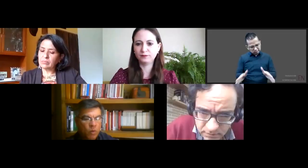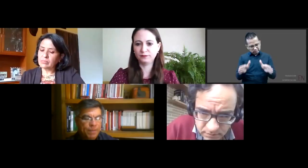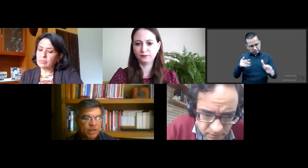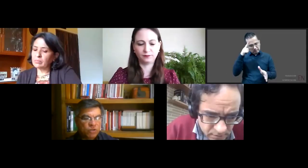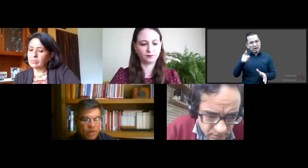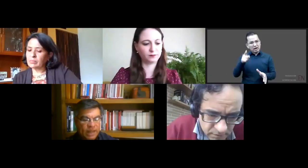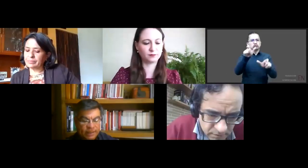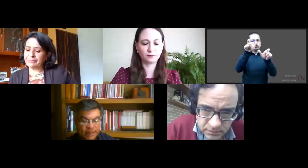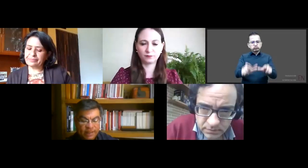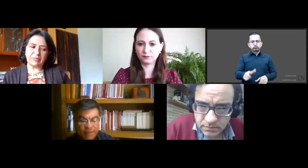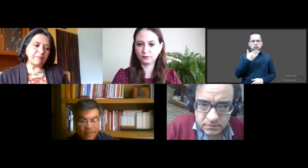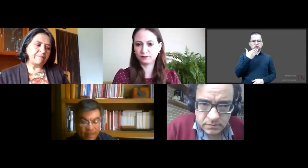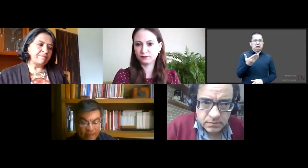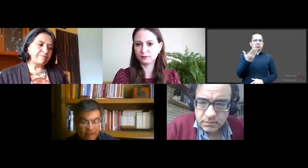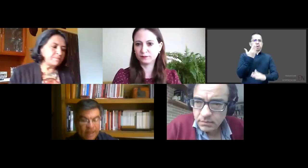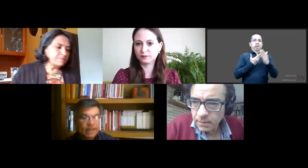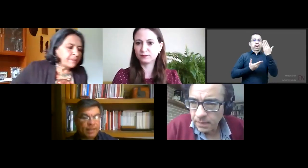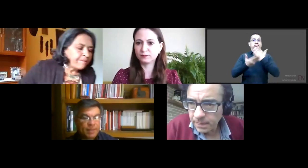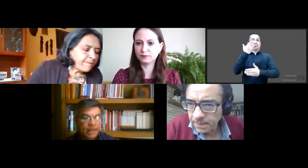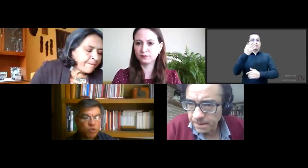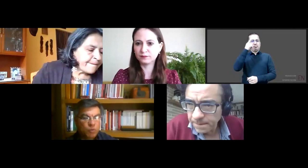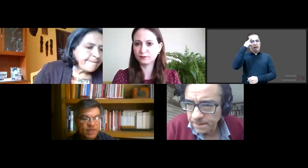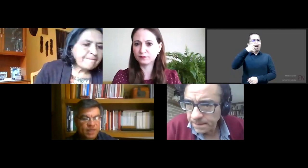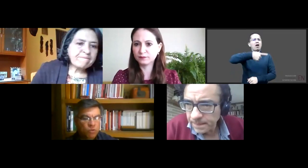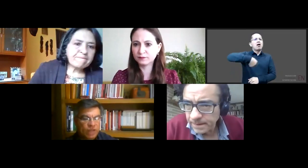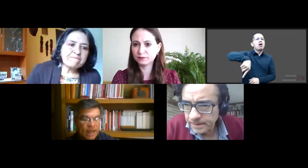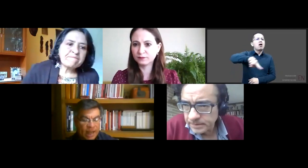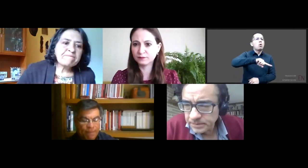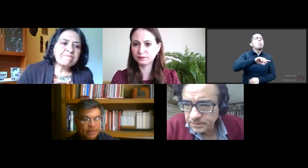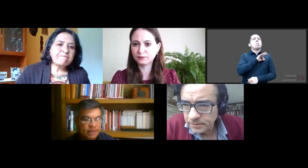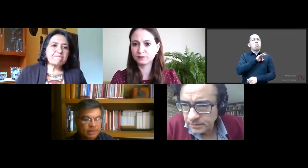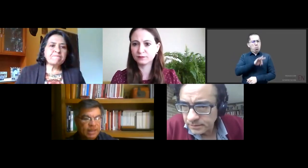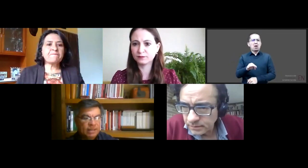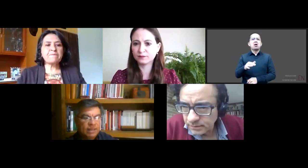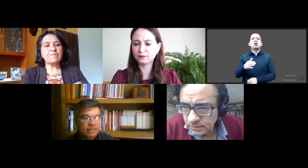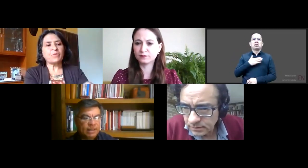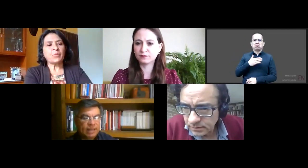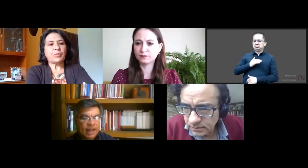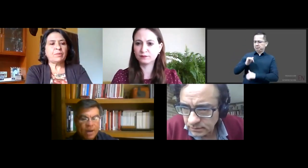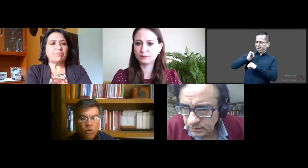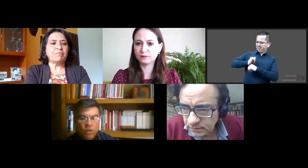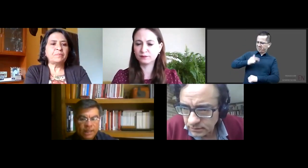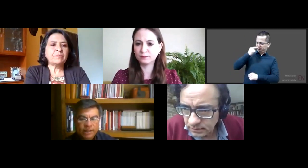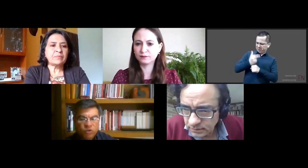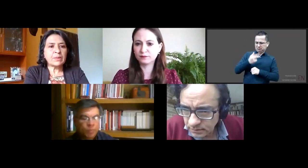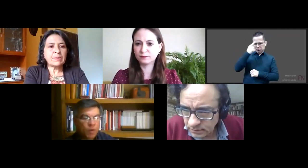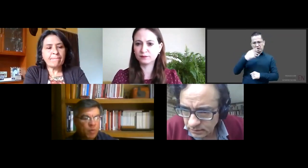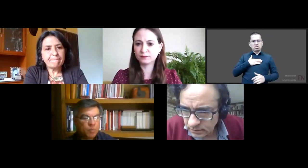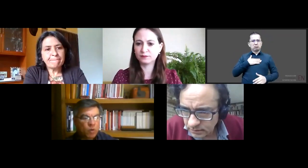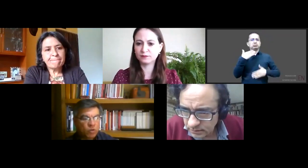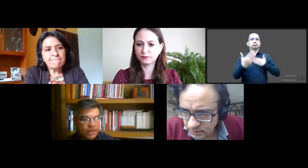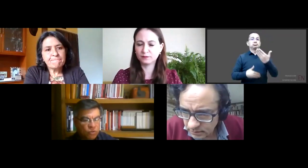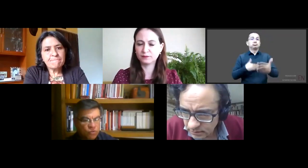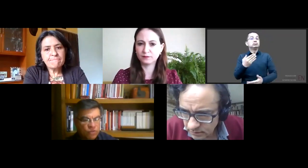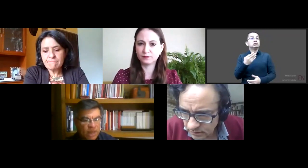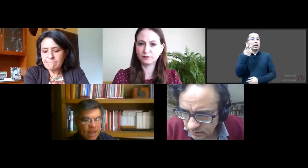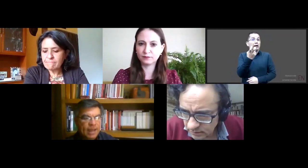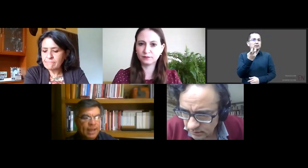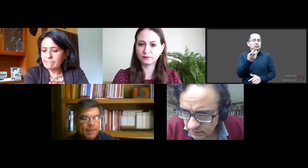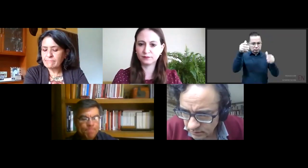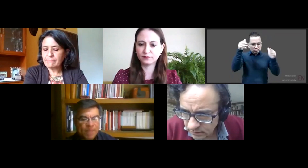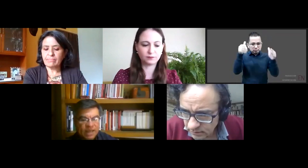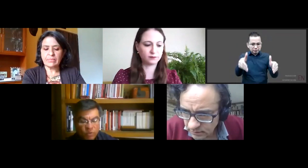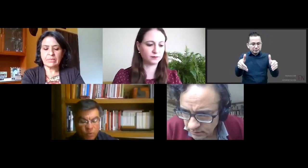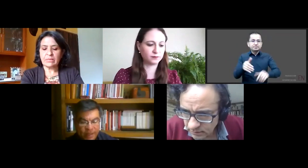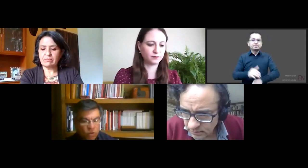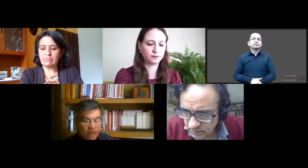como personas y en esa medida que también ellos mismos sean capaces de hacerse cargo de sus propios procesos